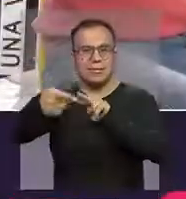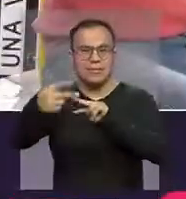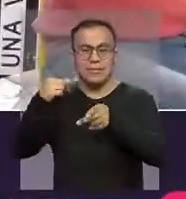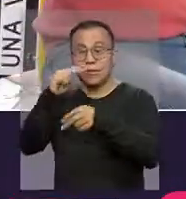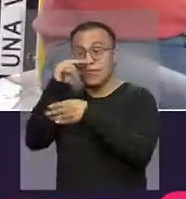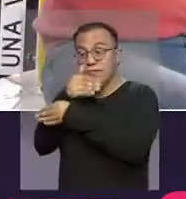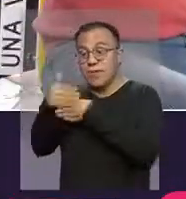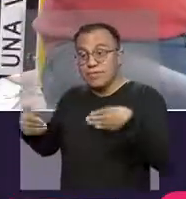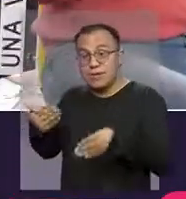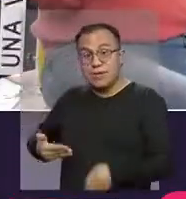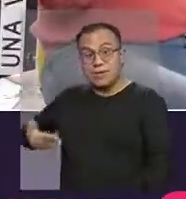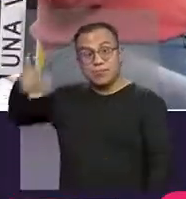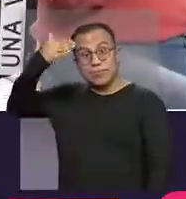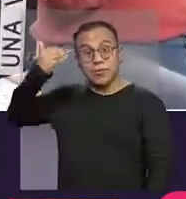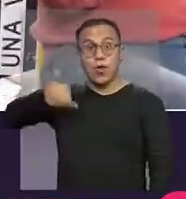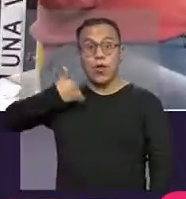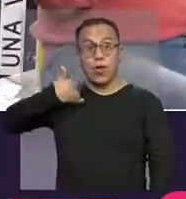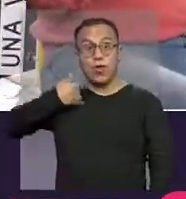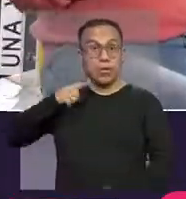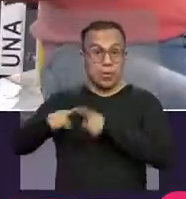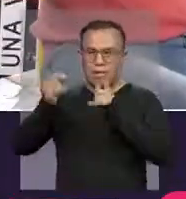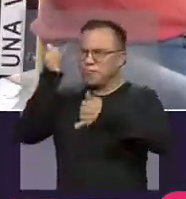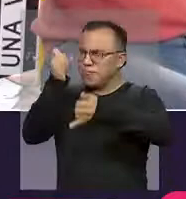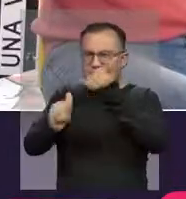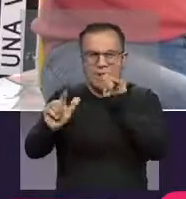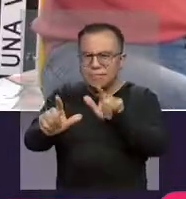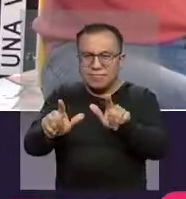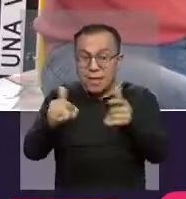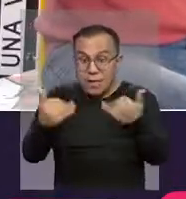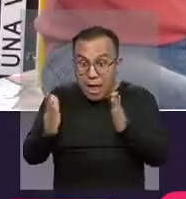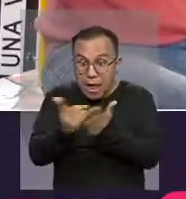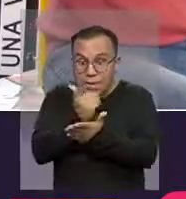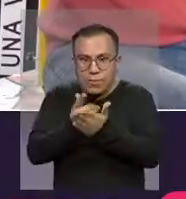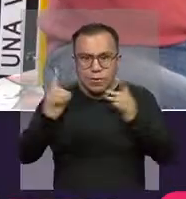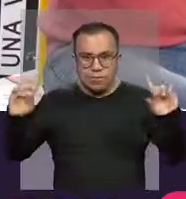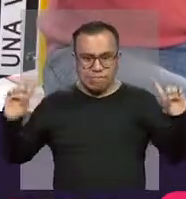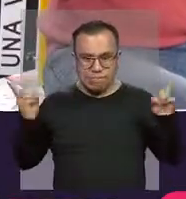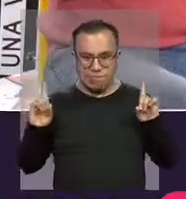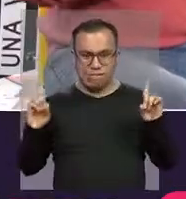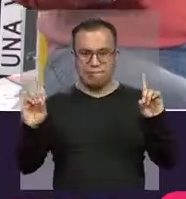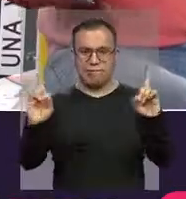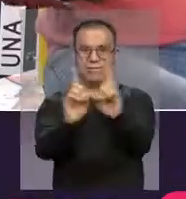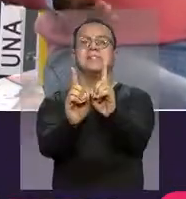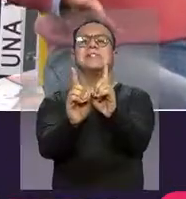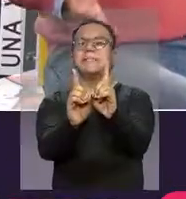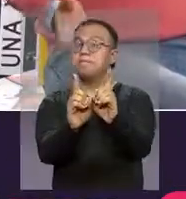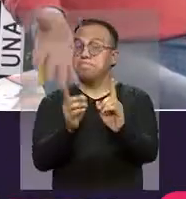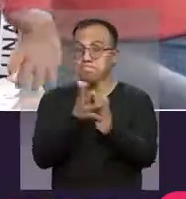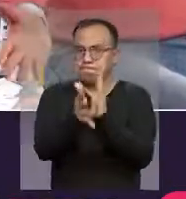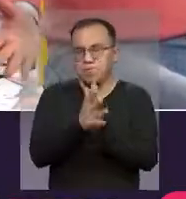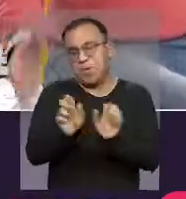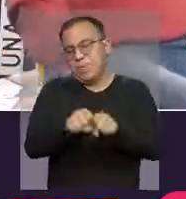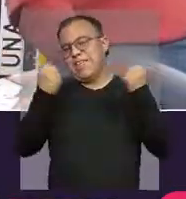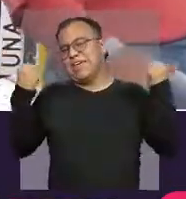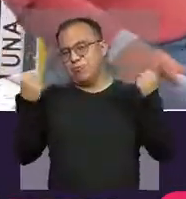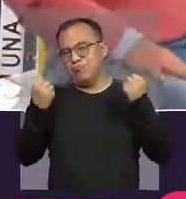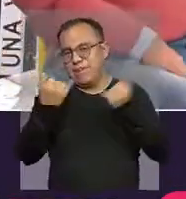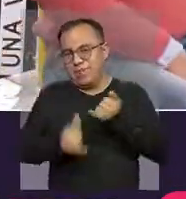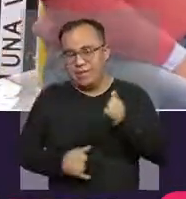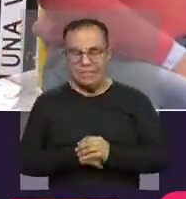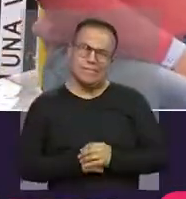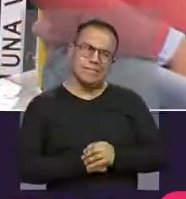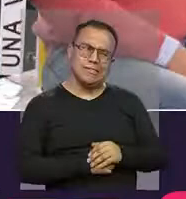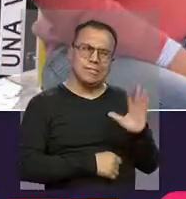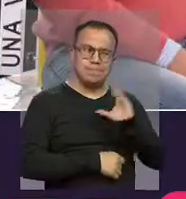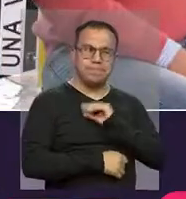su infancia y adolescencia, y al final del libro esos dos caminos se cruzan. Y no le digo más porque me tiro al final. Qué mágicos